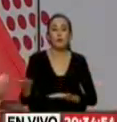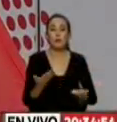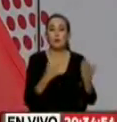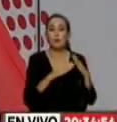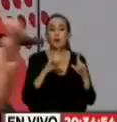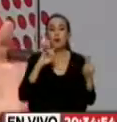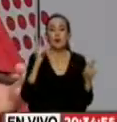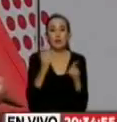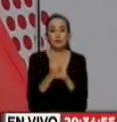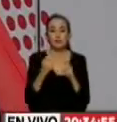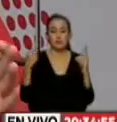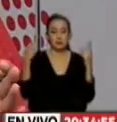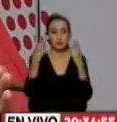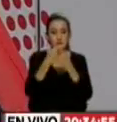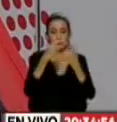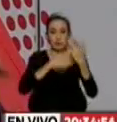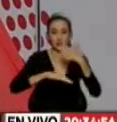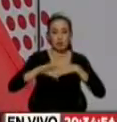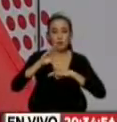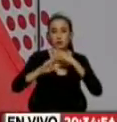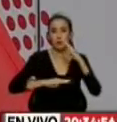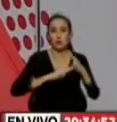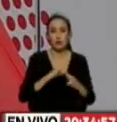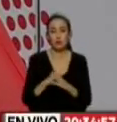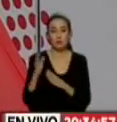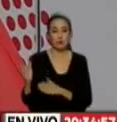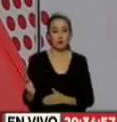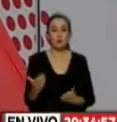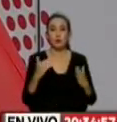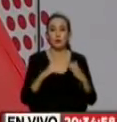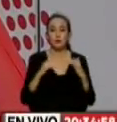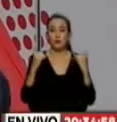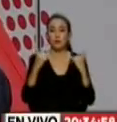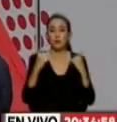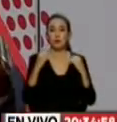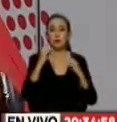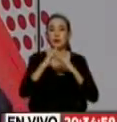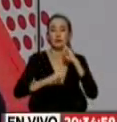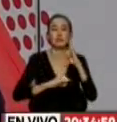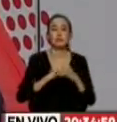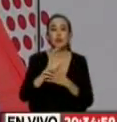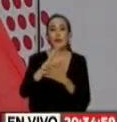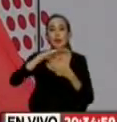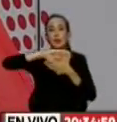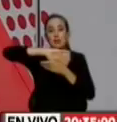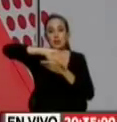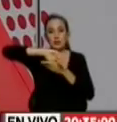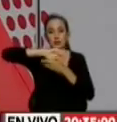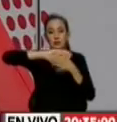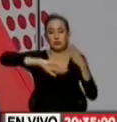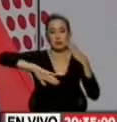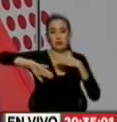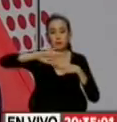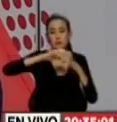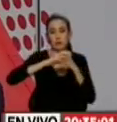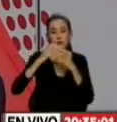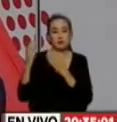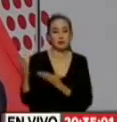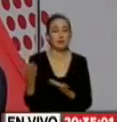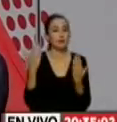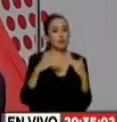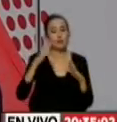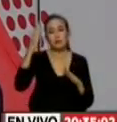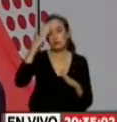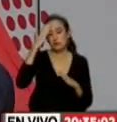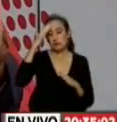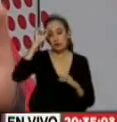está siendo atacado por todo el mundo, porque no mantiene relaciones diplomáticas con ninguno de sus países vecinos. Ya estamos hablando